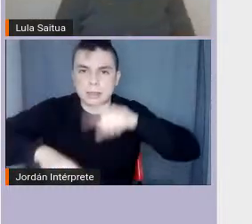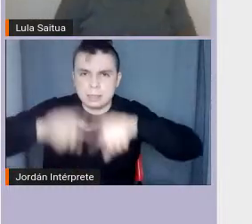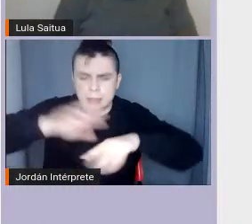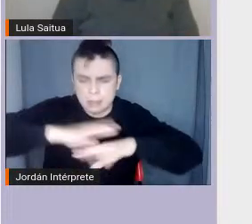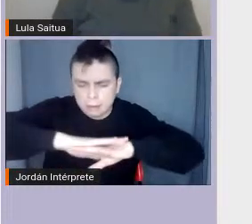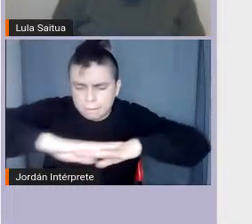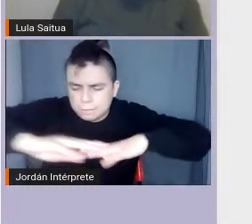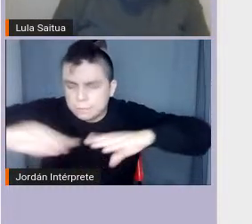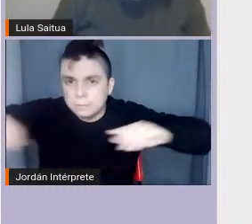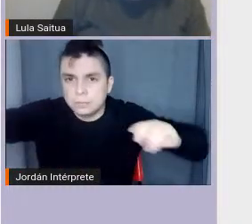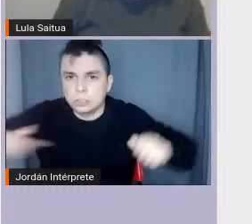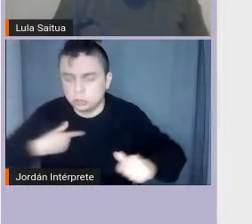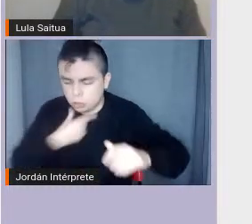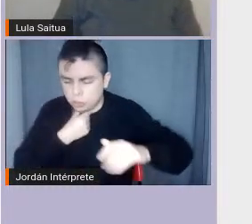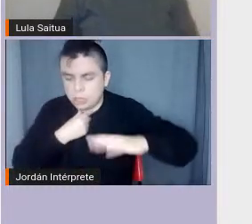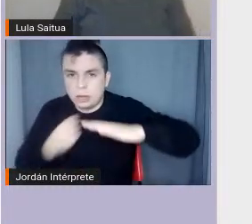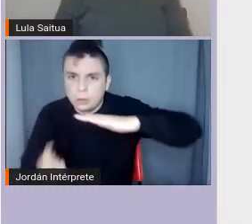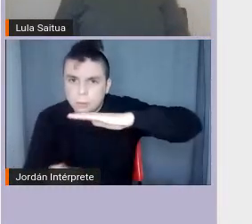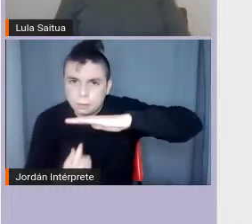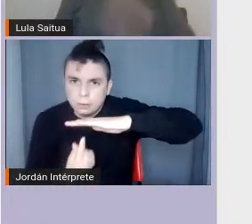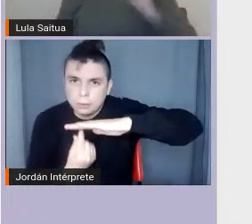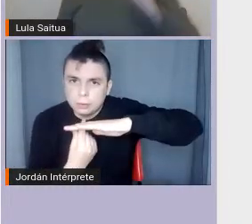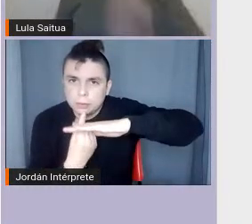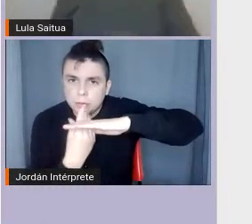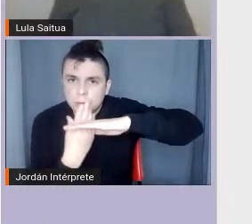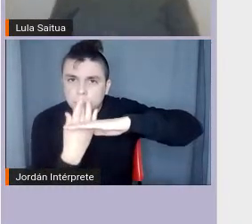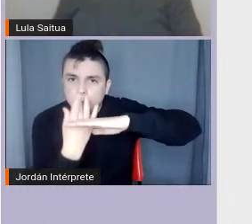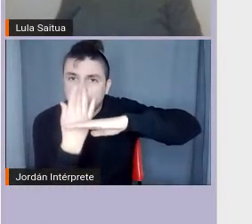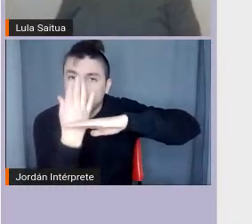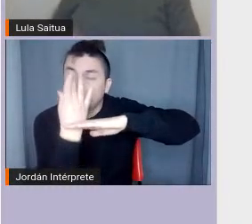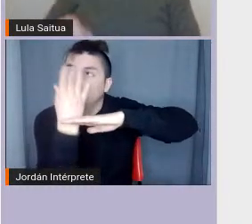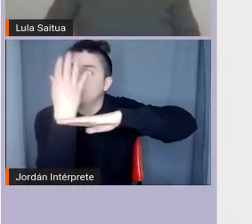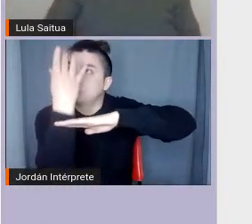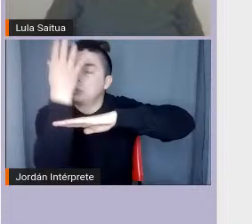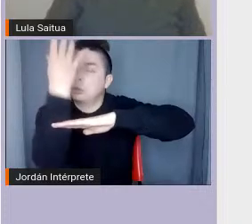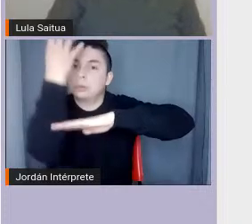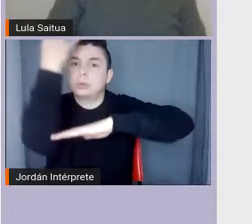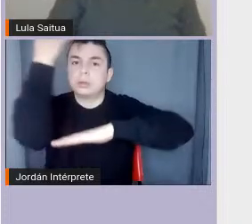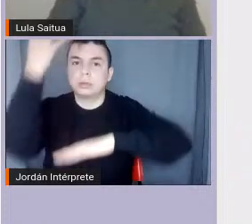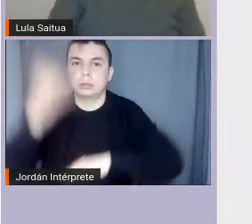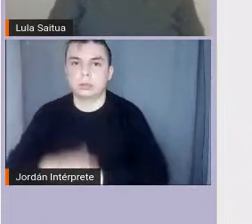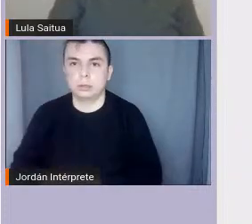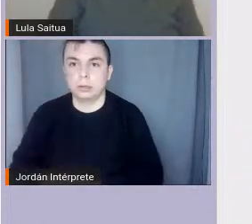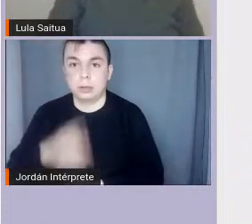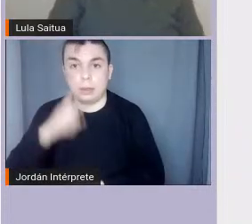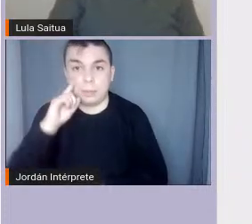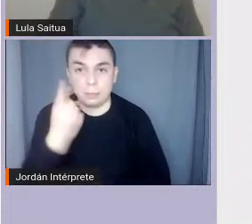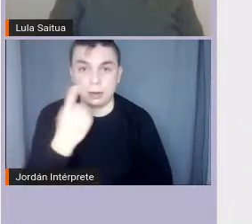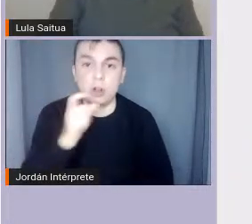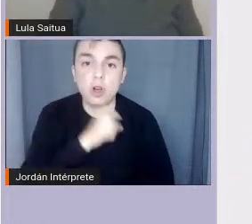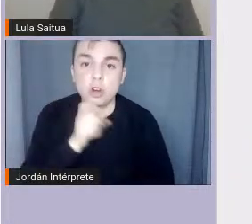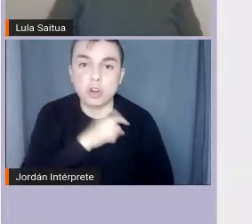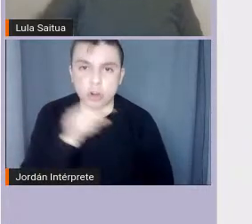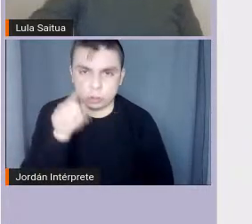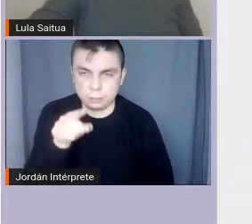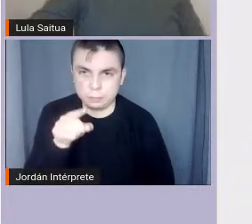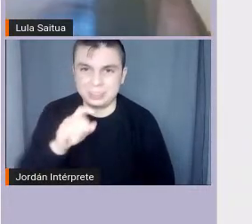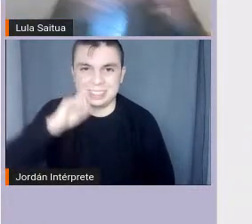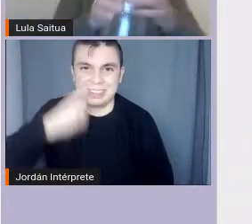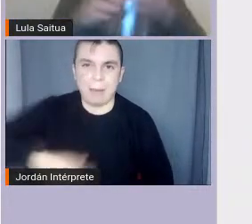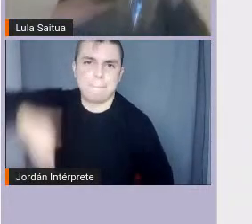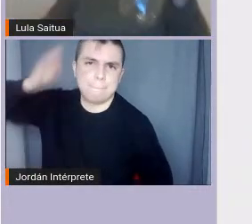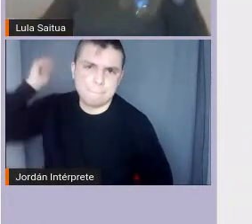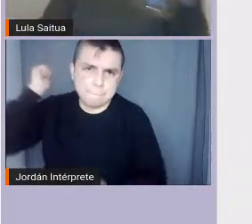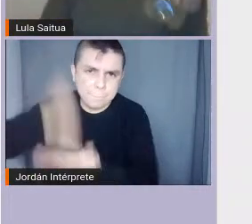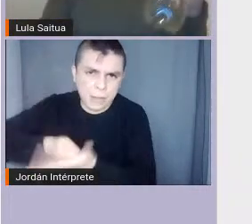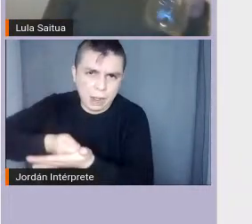yo quiero germinar. Vamos a hacer primero lo que está con rojo, que es nuestro acento. Y lo vamos a hacer,